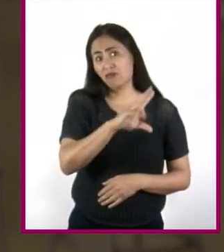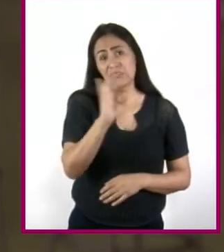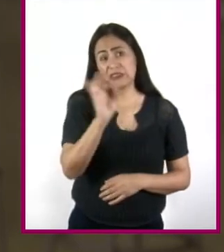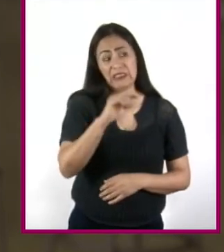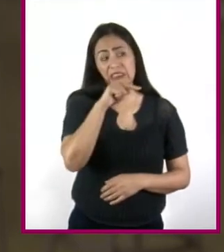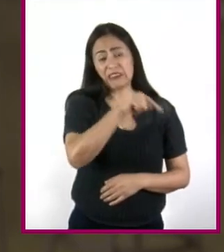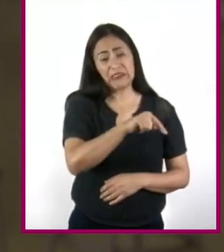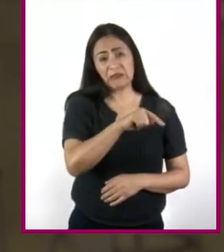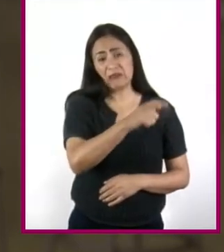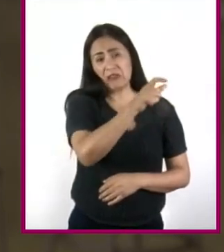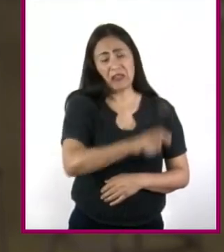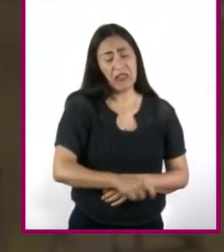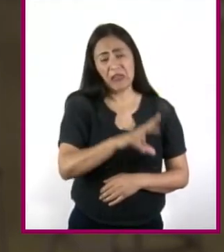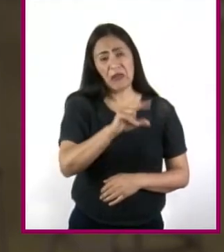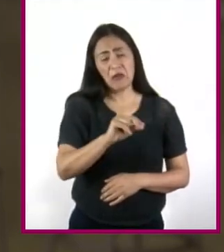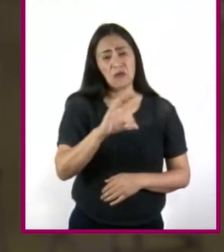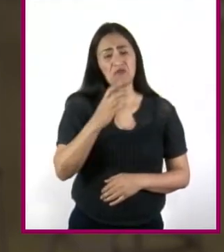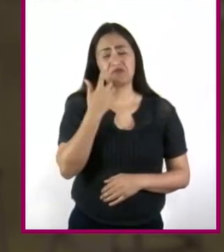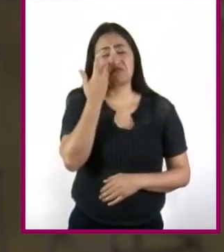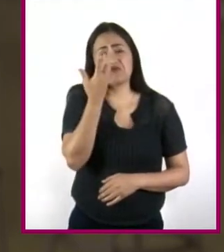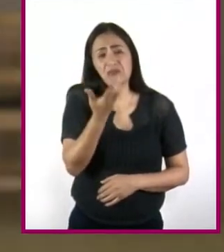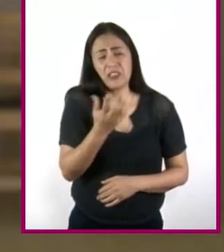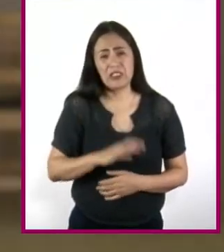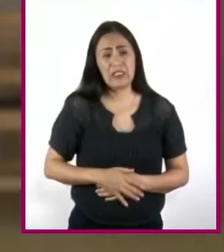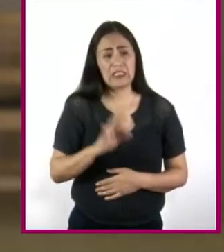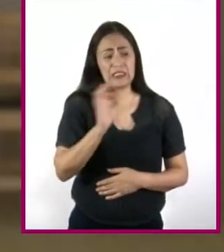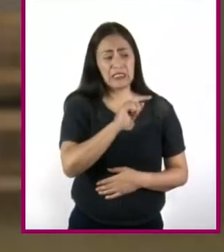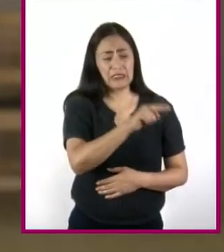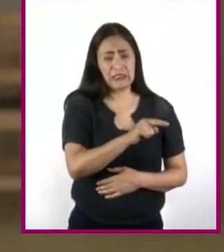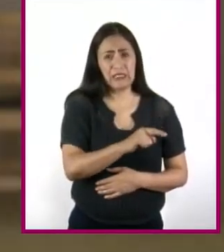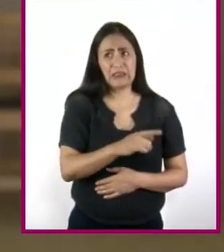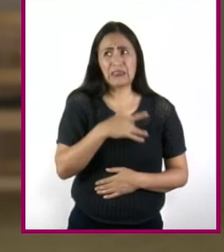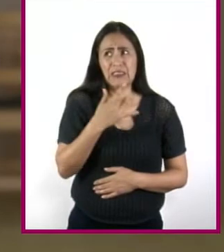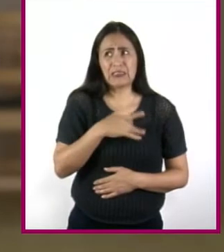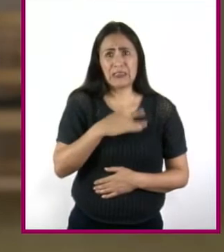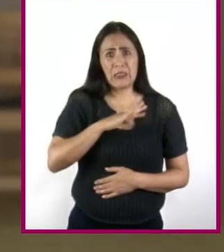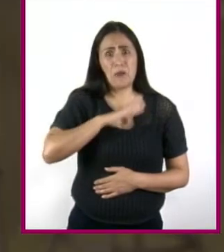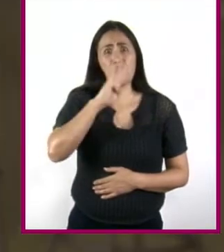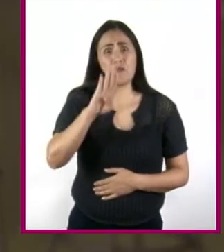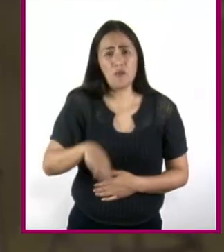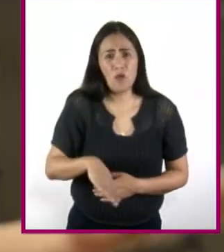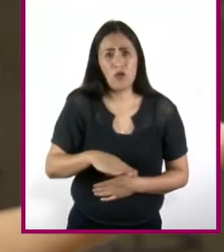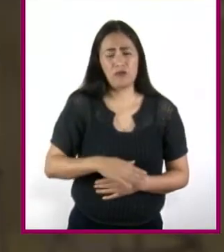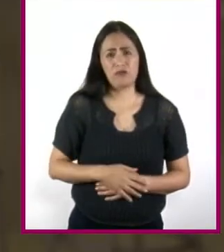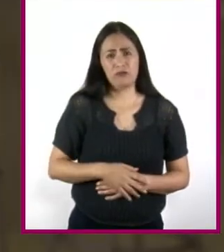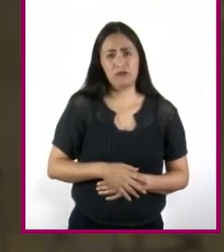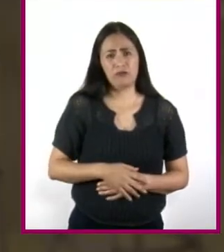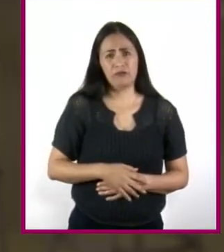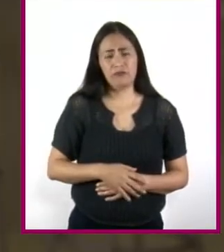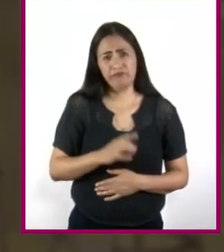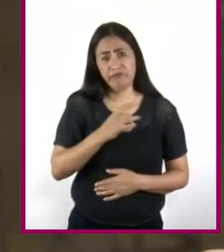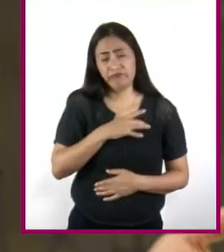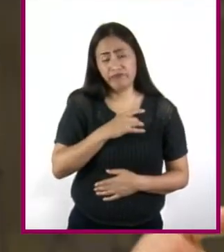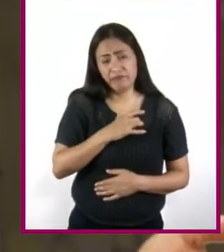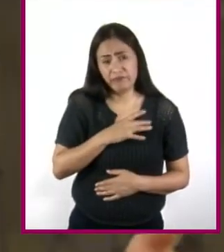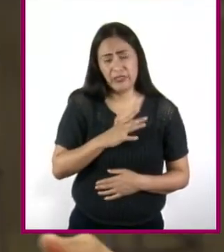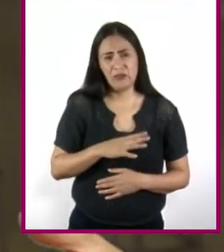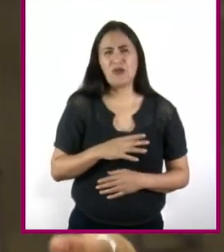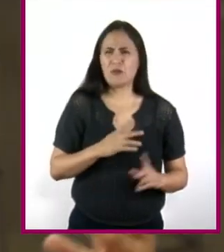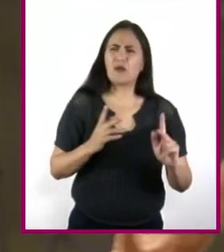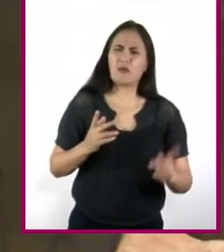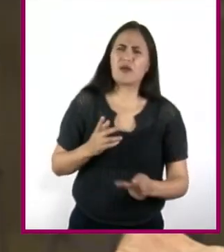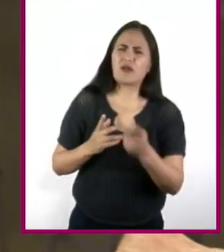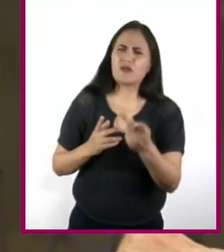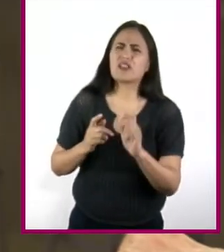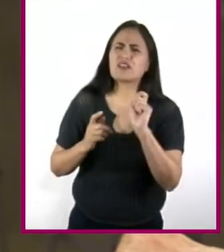no hablaba de eso, quizás hasta le daba miedo morir. ¿Y qué quieres discutir, Emi? Mi pregunta es,